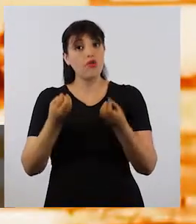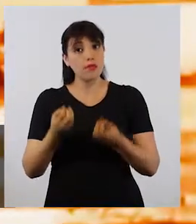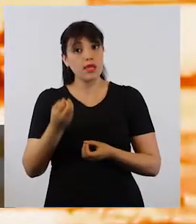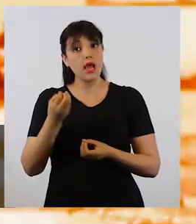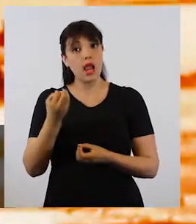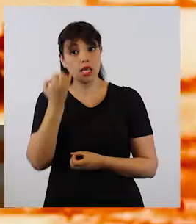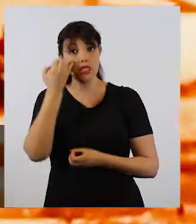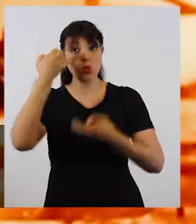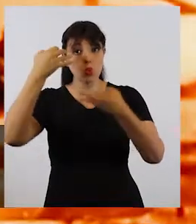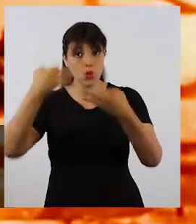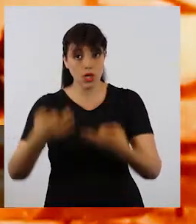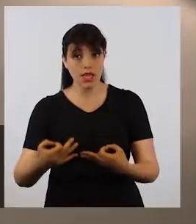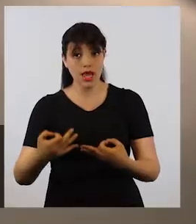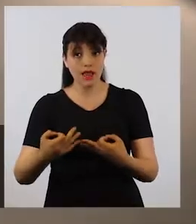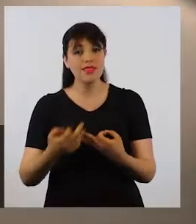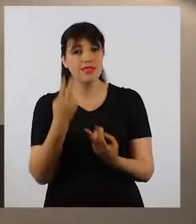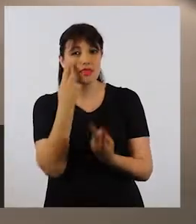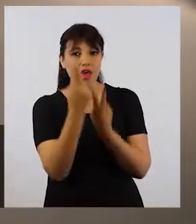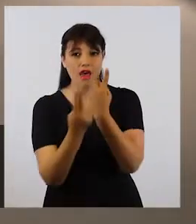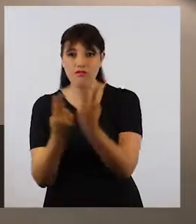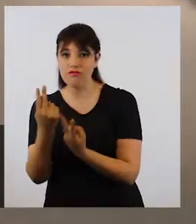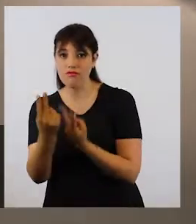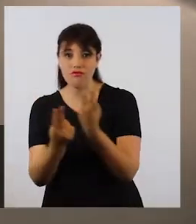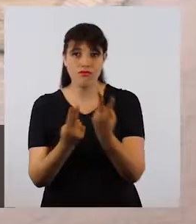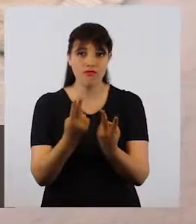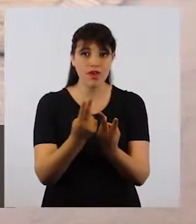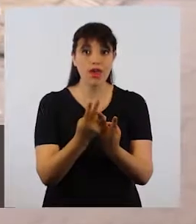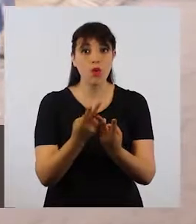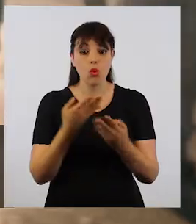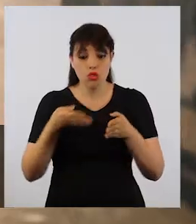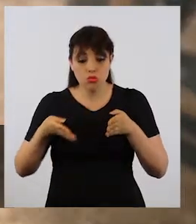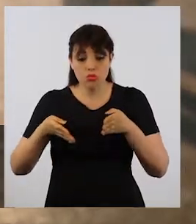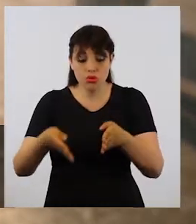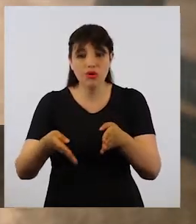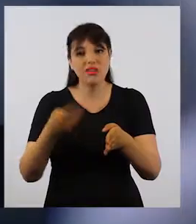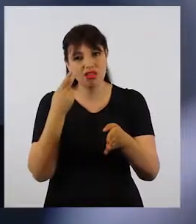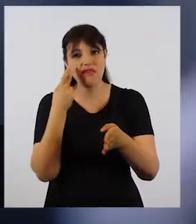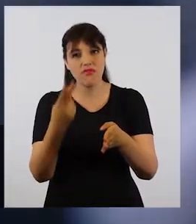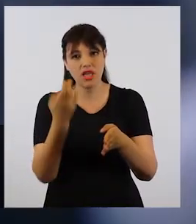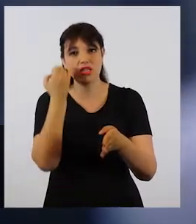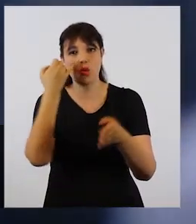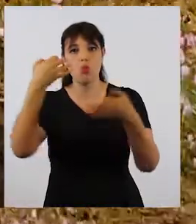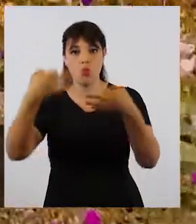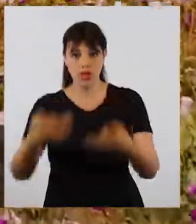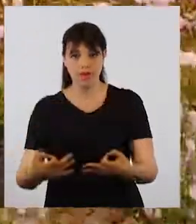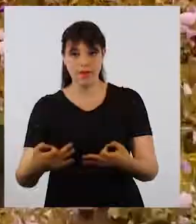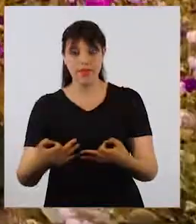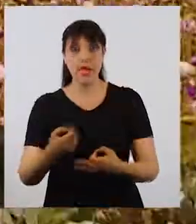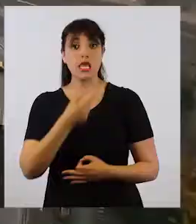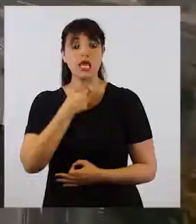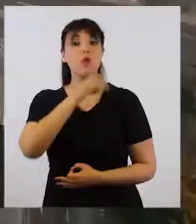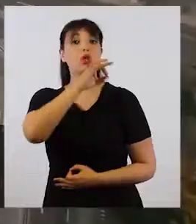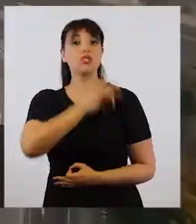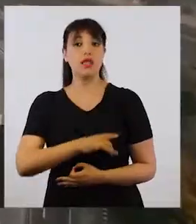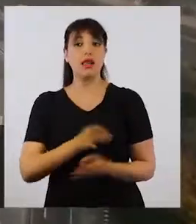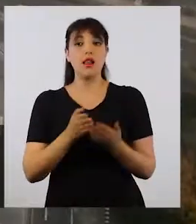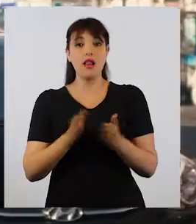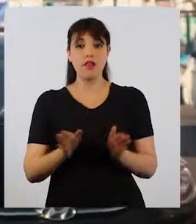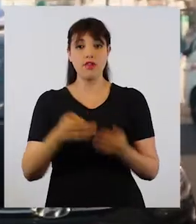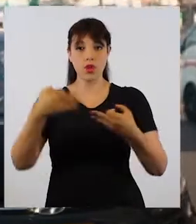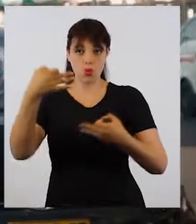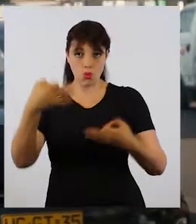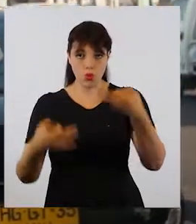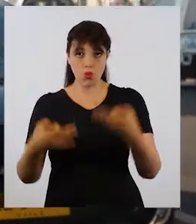inseguridad es algo que se hace evidente cuando vas en la dirección incorrecta queremos un chile libre y justo